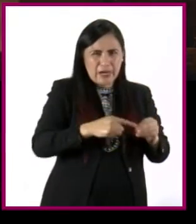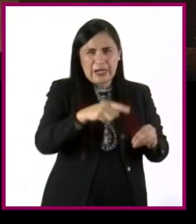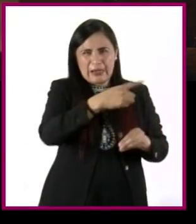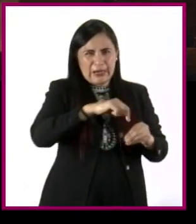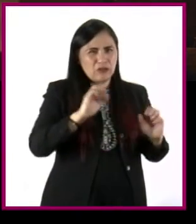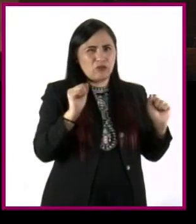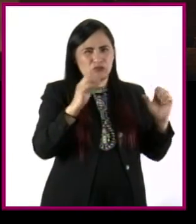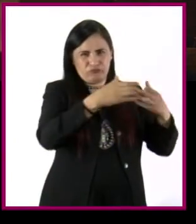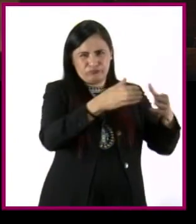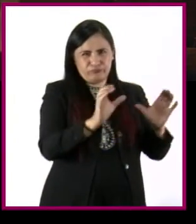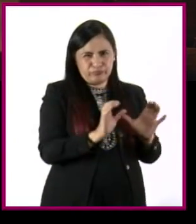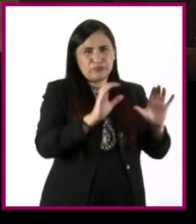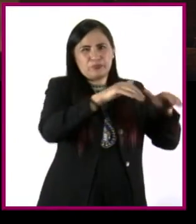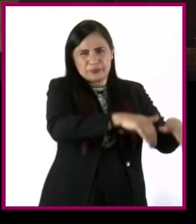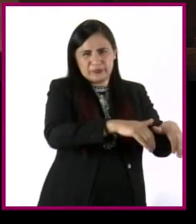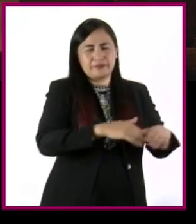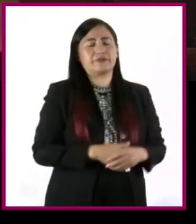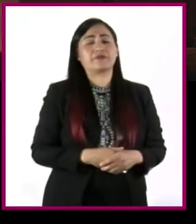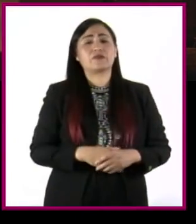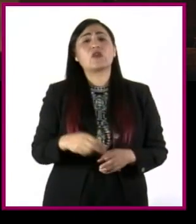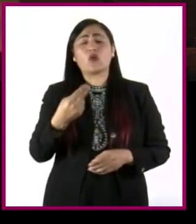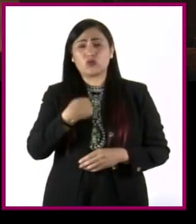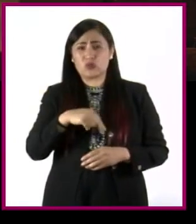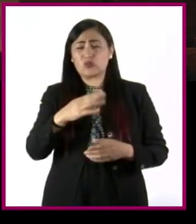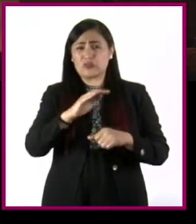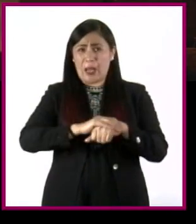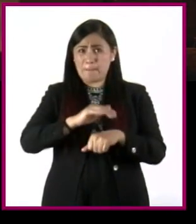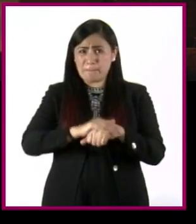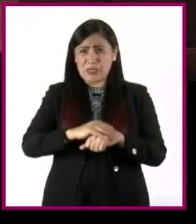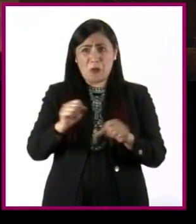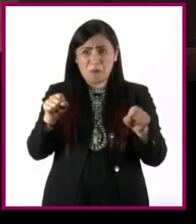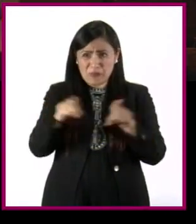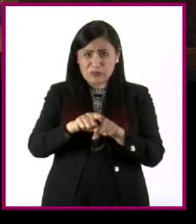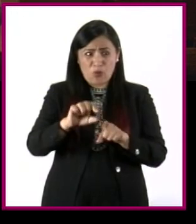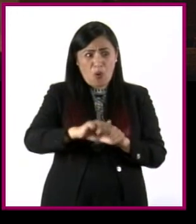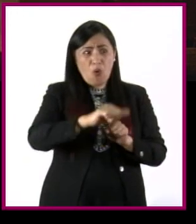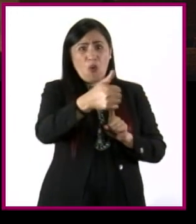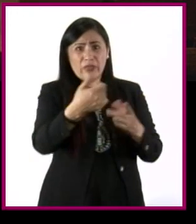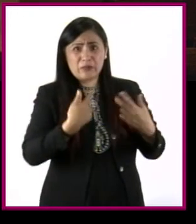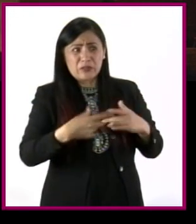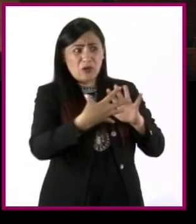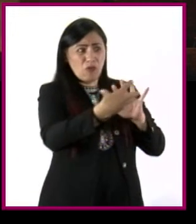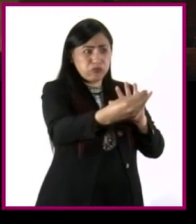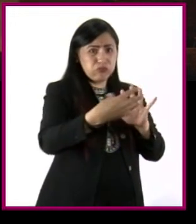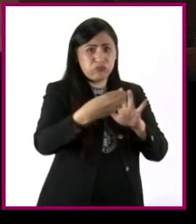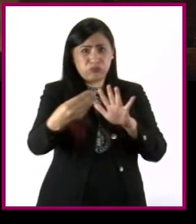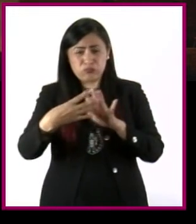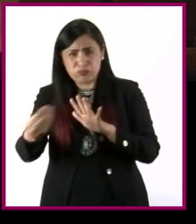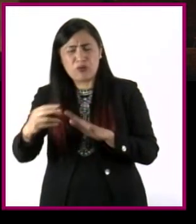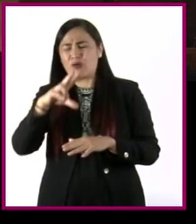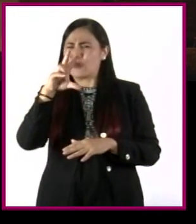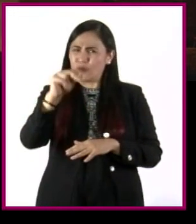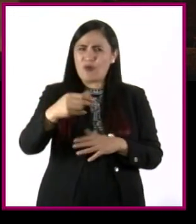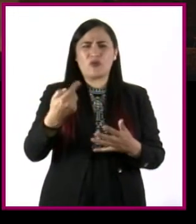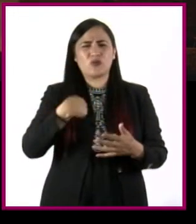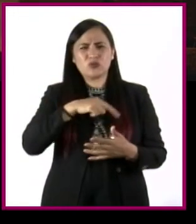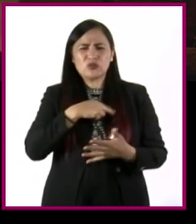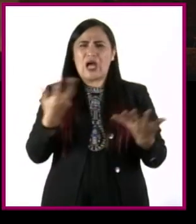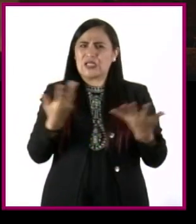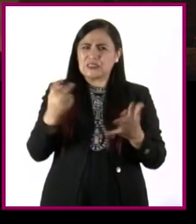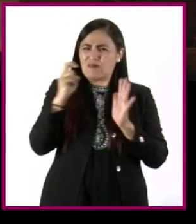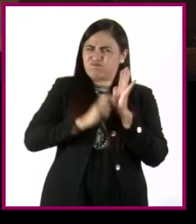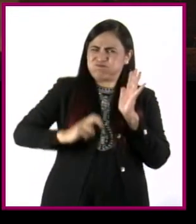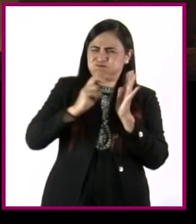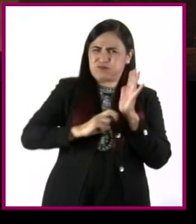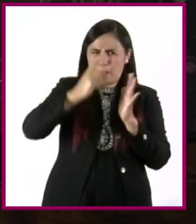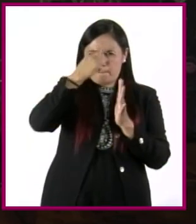Somos muchos los que ya no queremos que lo que le pasó a nuestro amigo se repita. Tenemos que modificar nuestras acciones para erradicar la